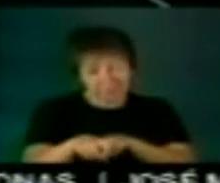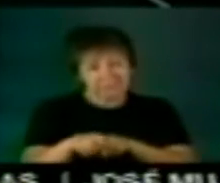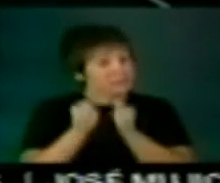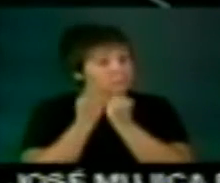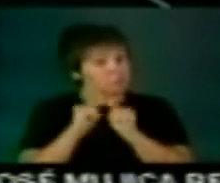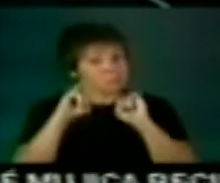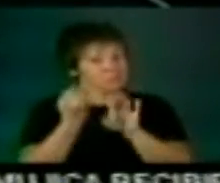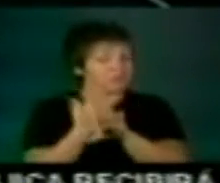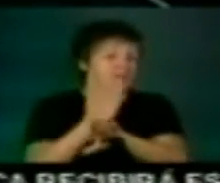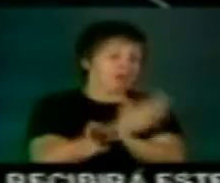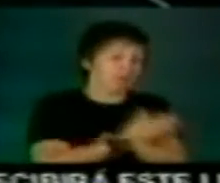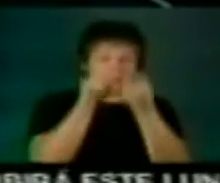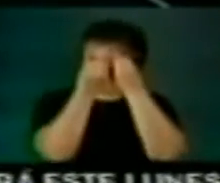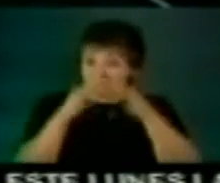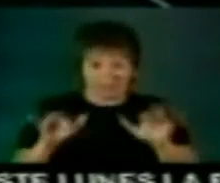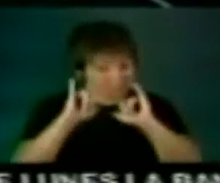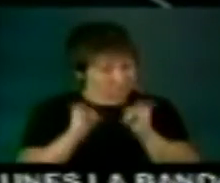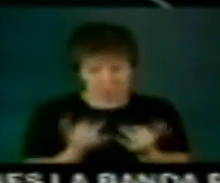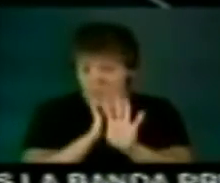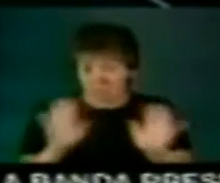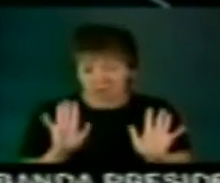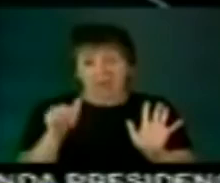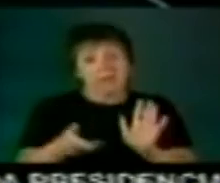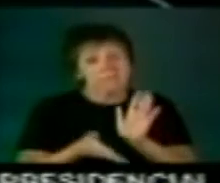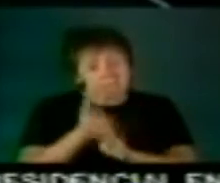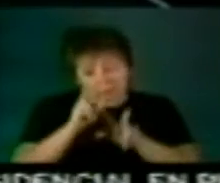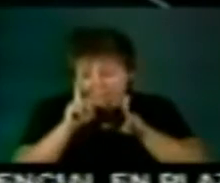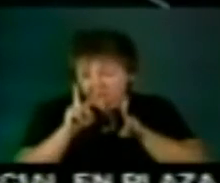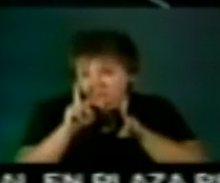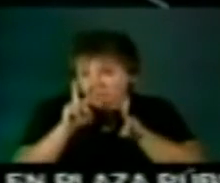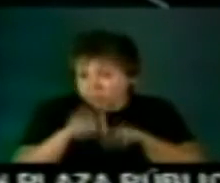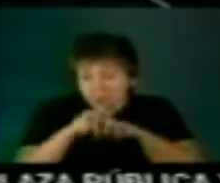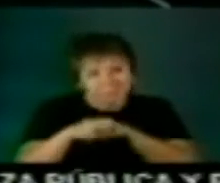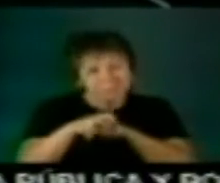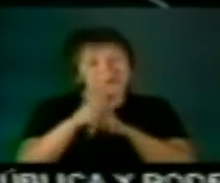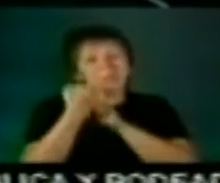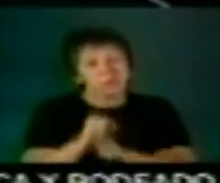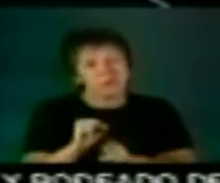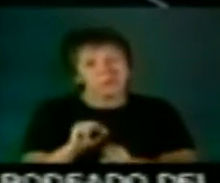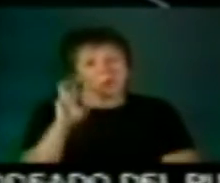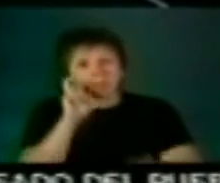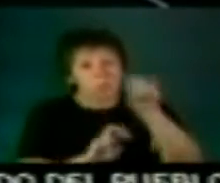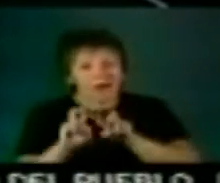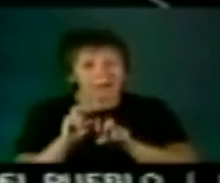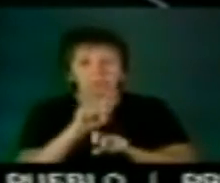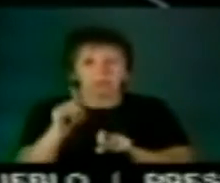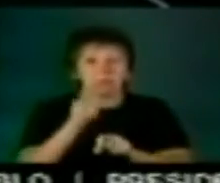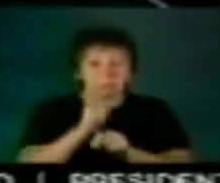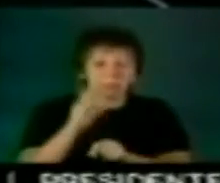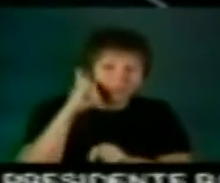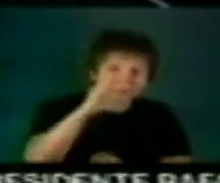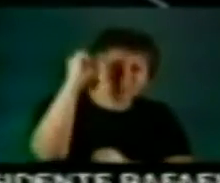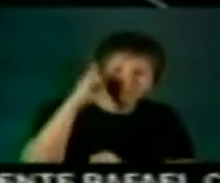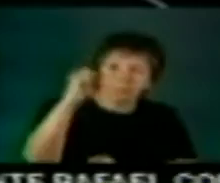Ya una vez quisimos ser autárquicos y producirlo todo fronteras adentro, no fue mal,